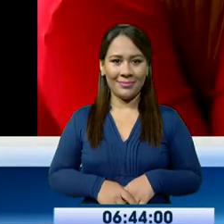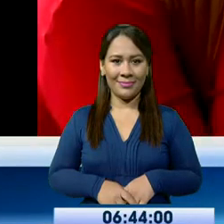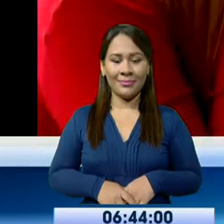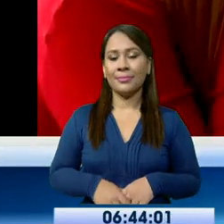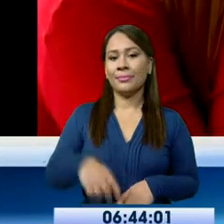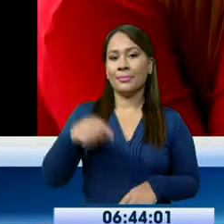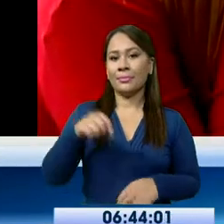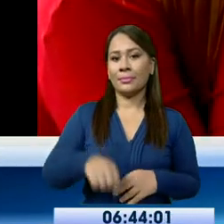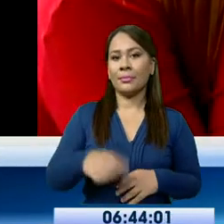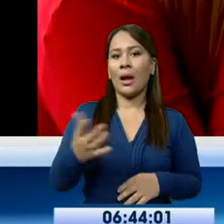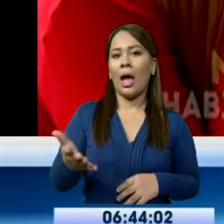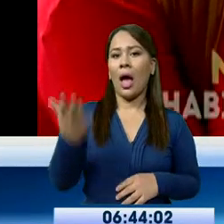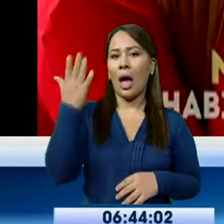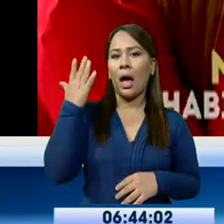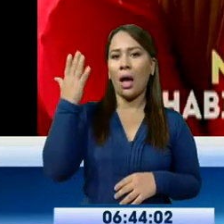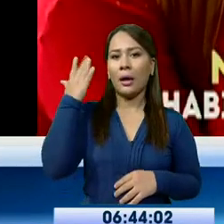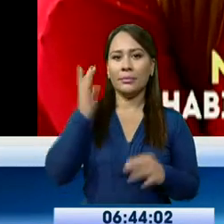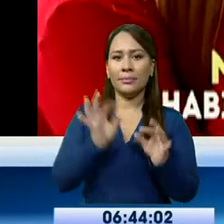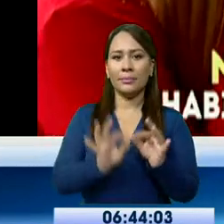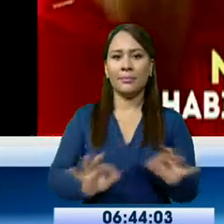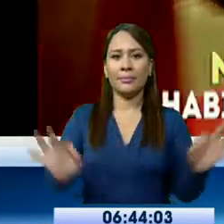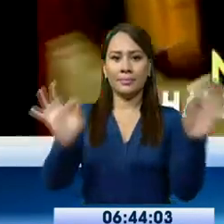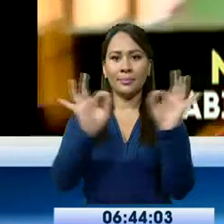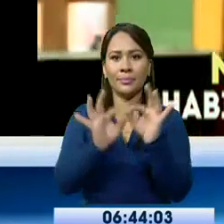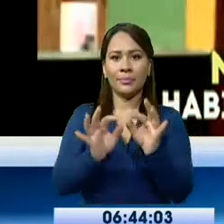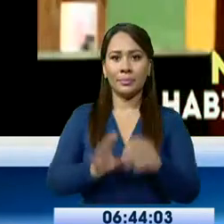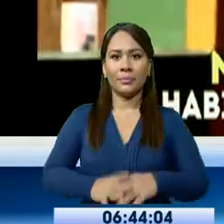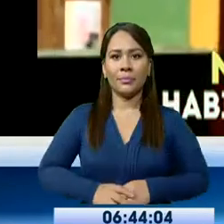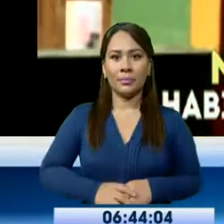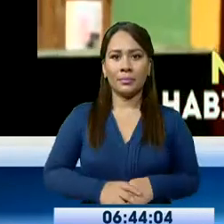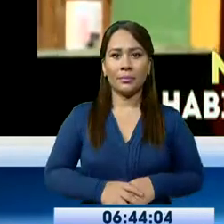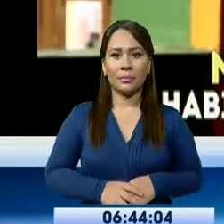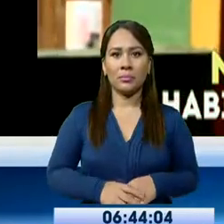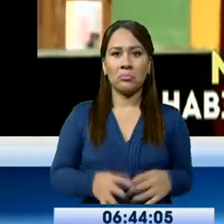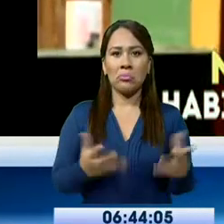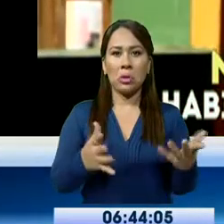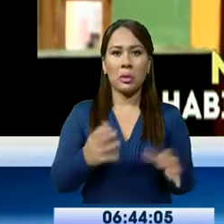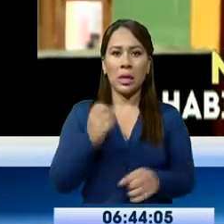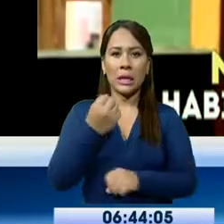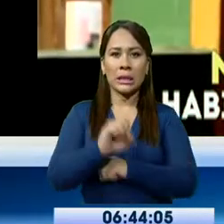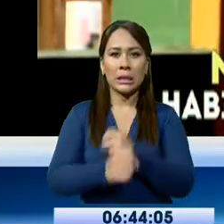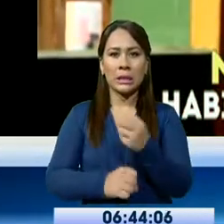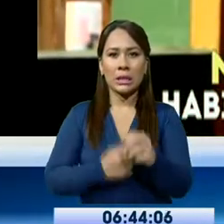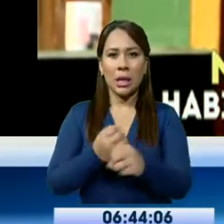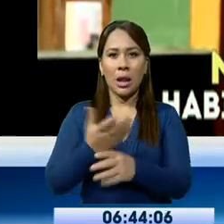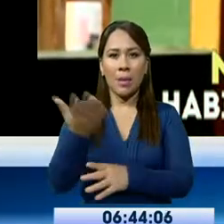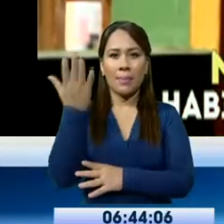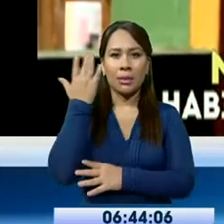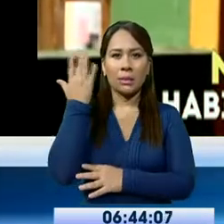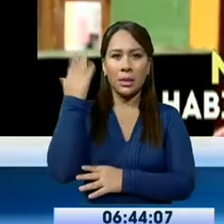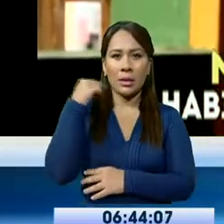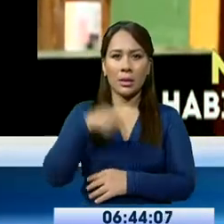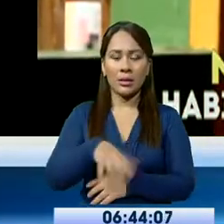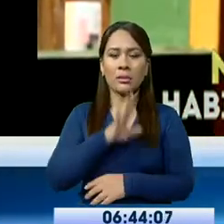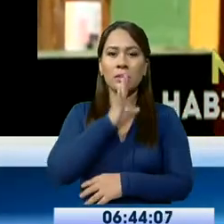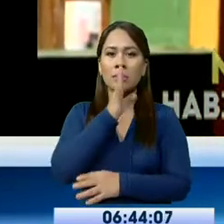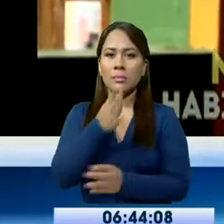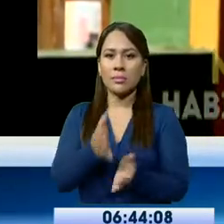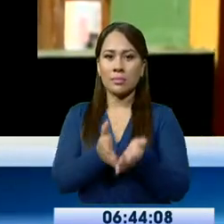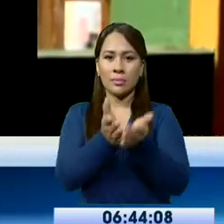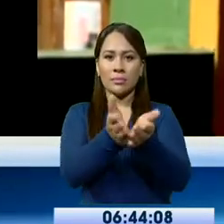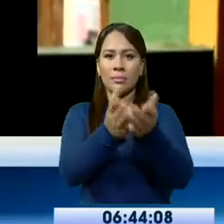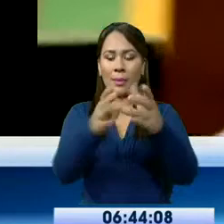Alto era uno de los puertos principales en el siglo pasado, al comienzo del siglo pasado. Por aquí se exportaba